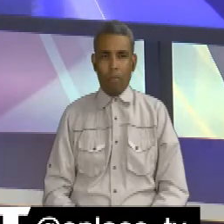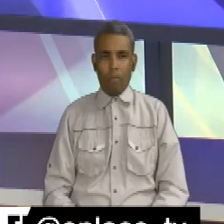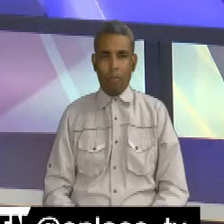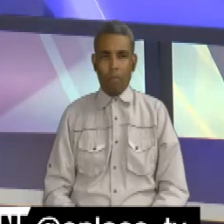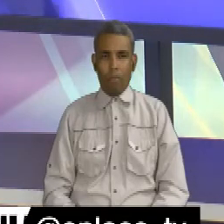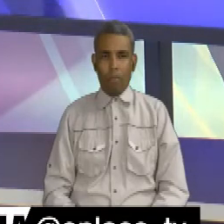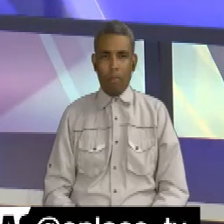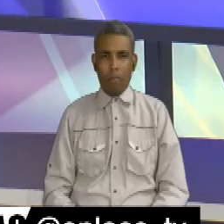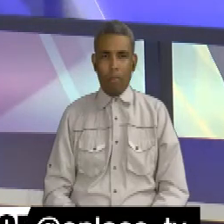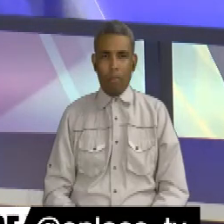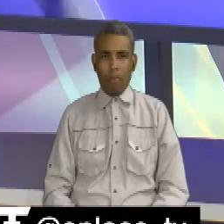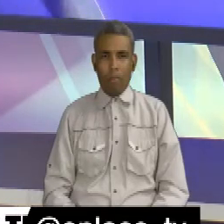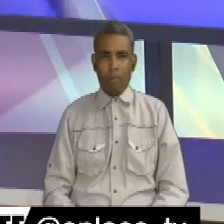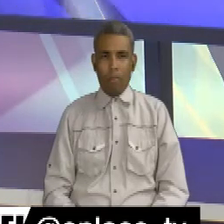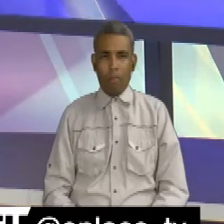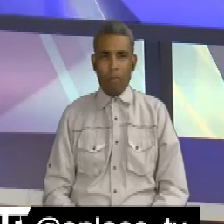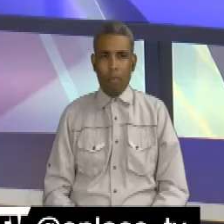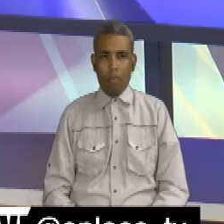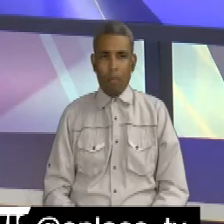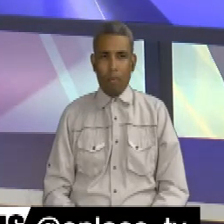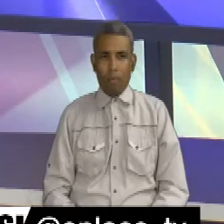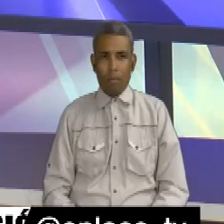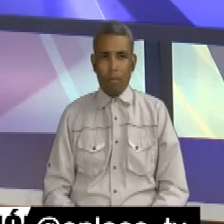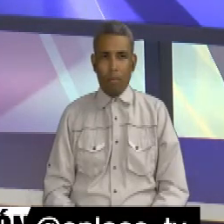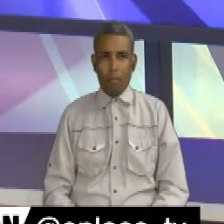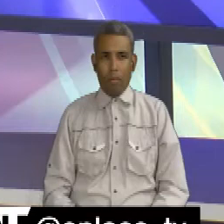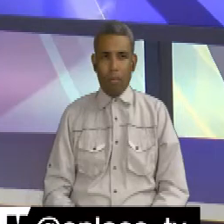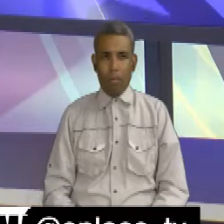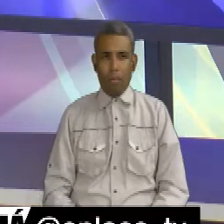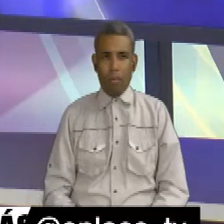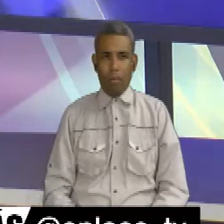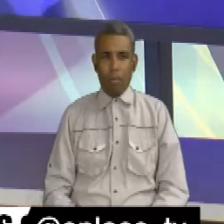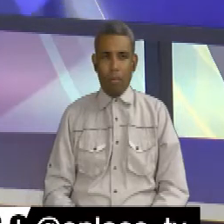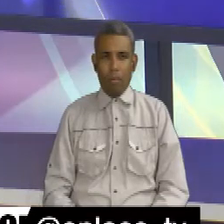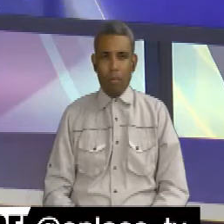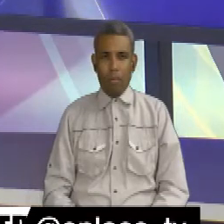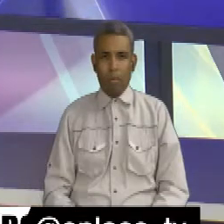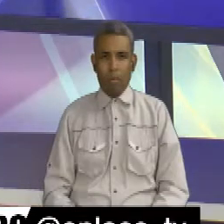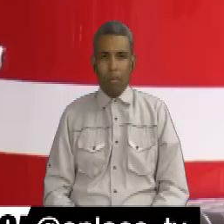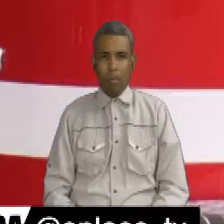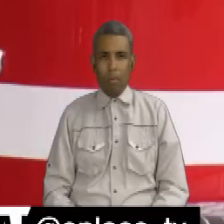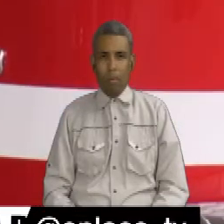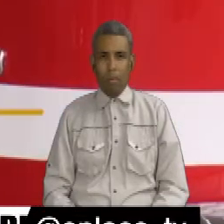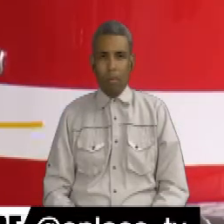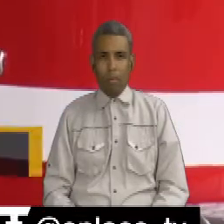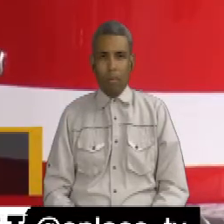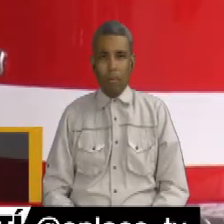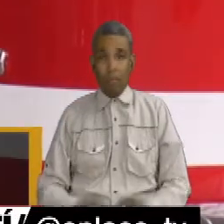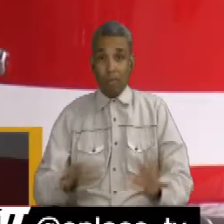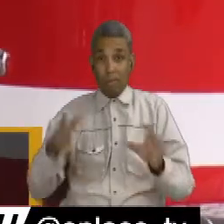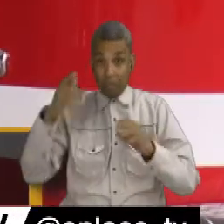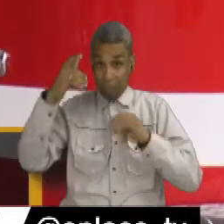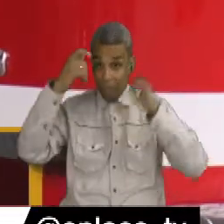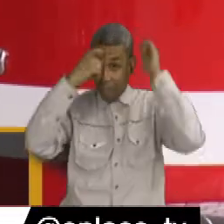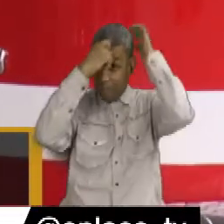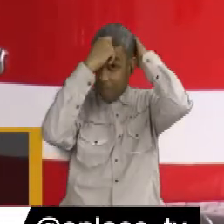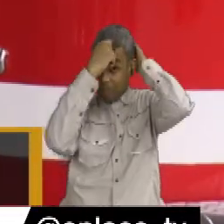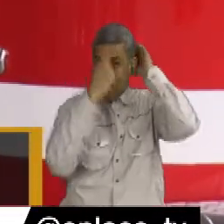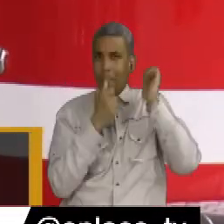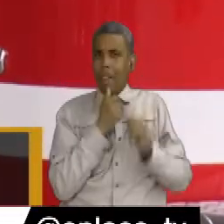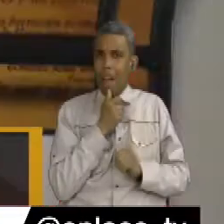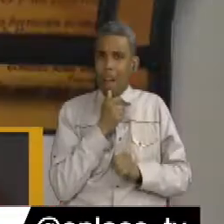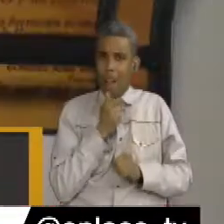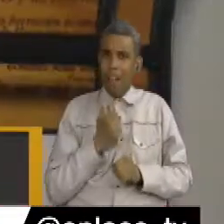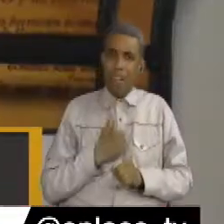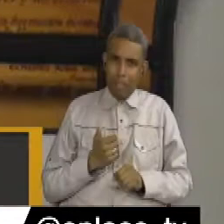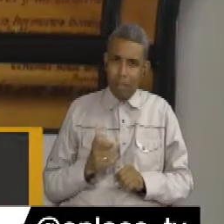socorro se pusieron al día con su personal y comenzaron el pago de sus proveedores. El Cuerpo de Bomberos de Barranca Bermeja, a través de su